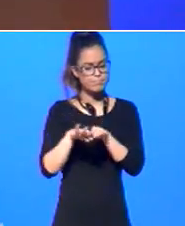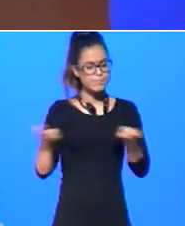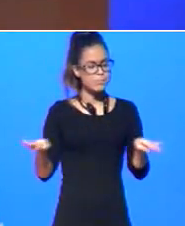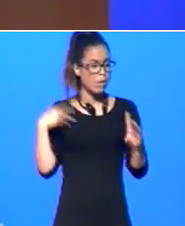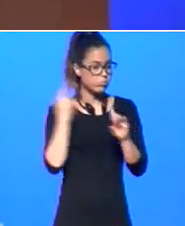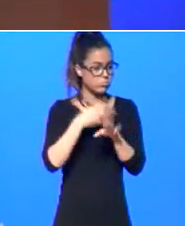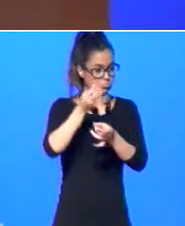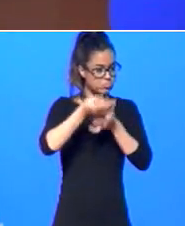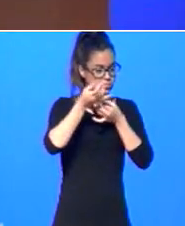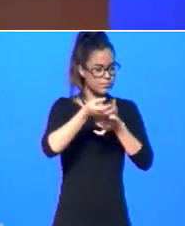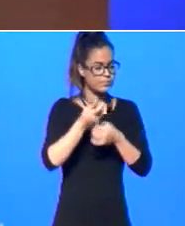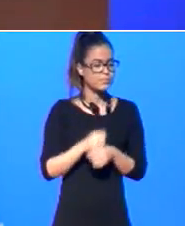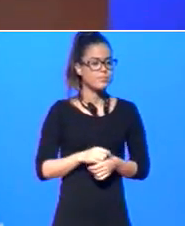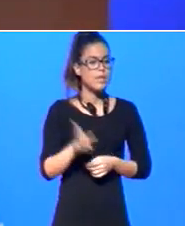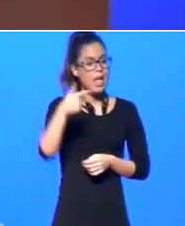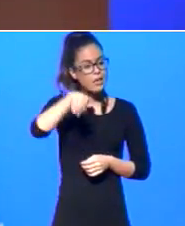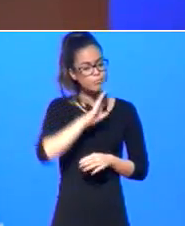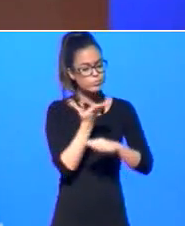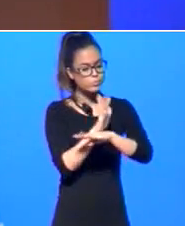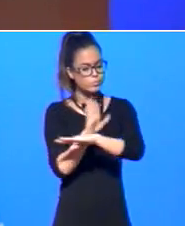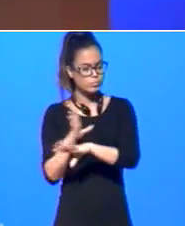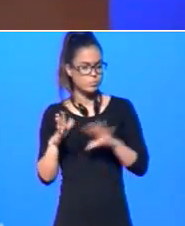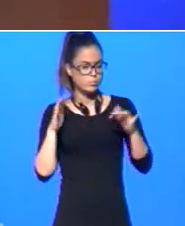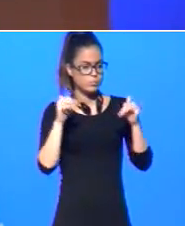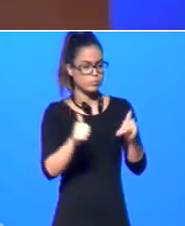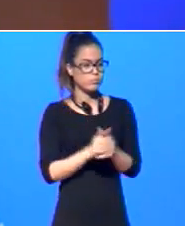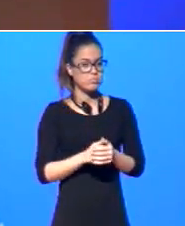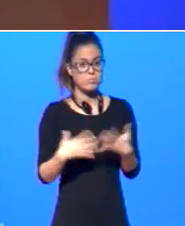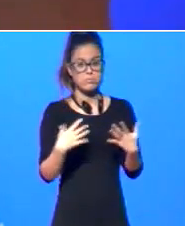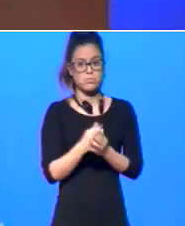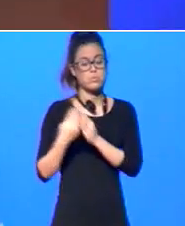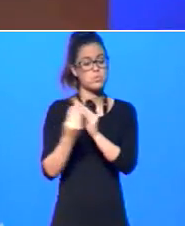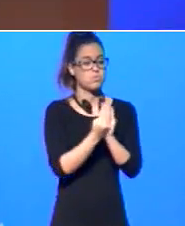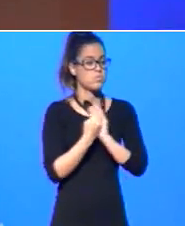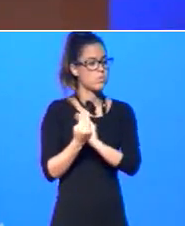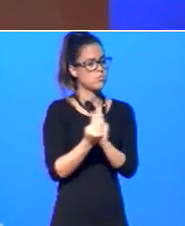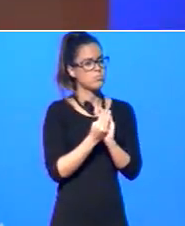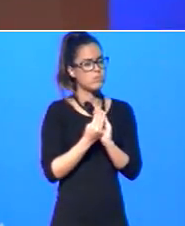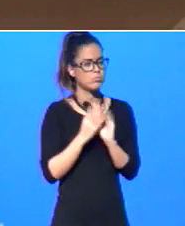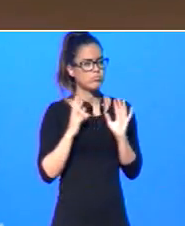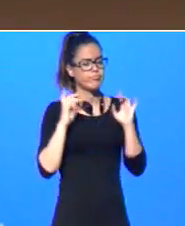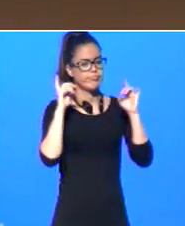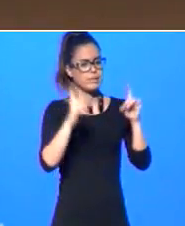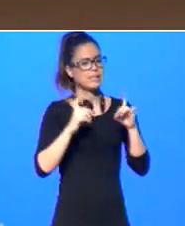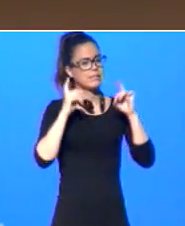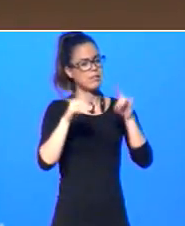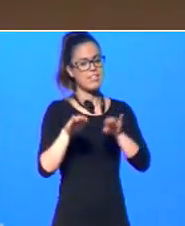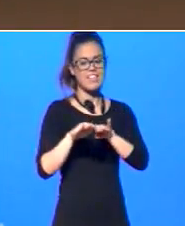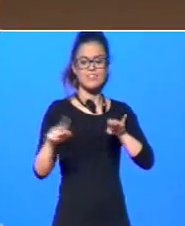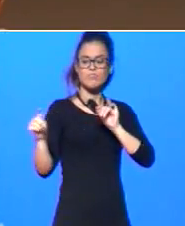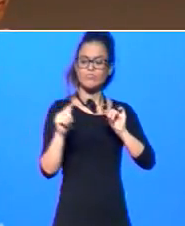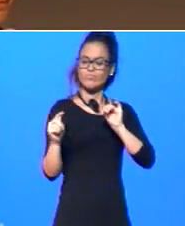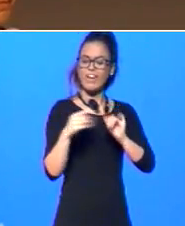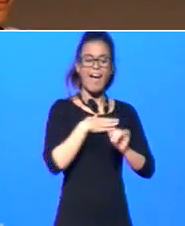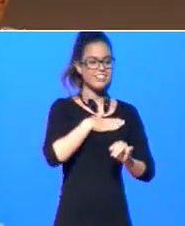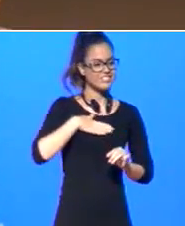naiz egiten haien aurkezpena. Eta, bueno, guztion artean saiatuko gara egiten mailinguru atsegin bat. Alik